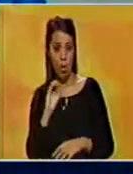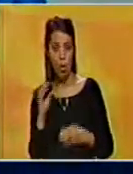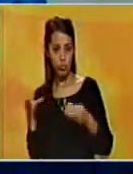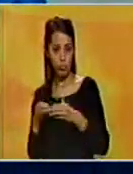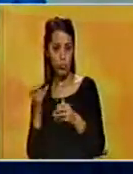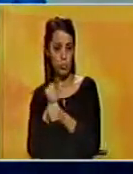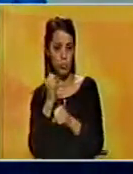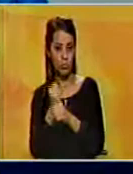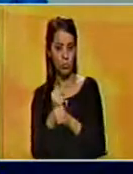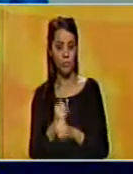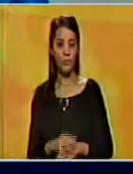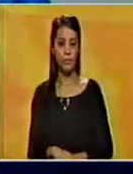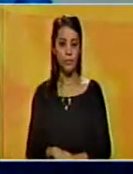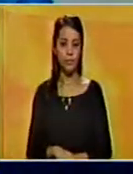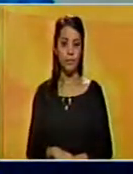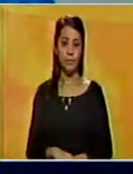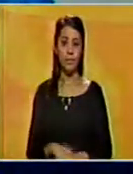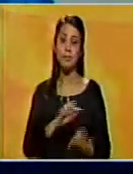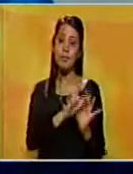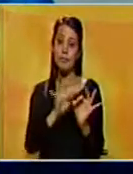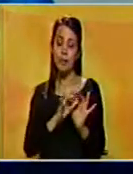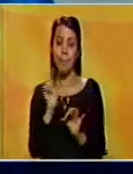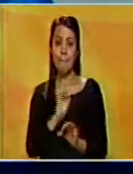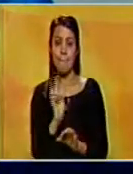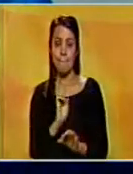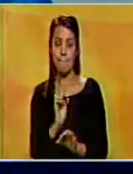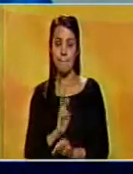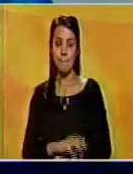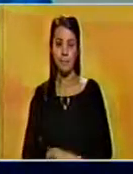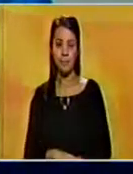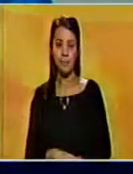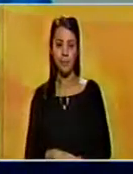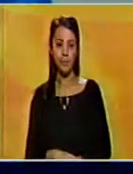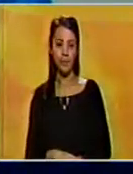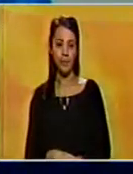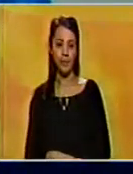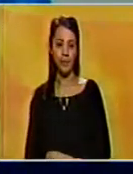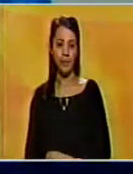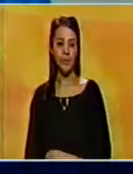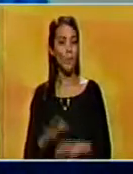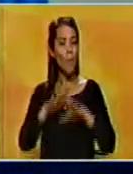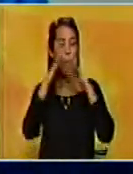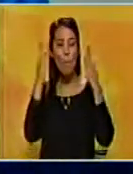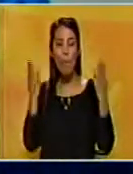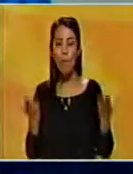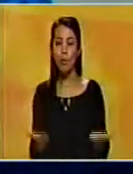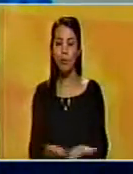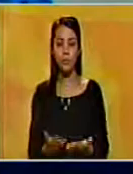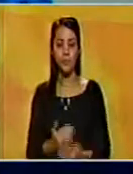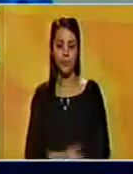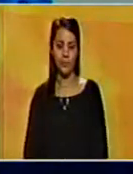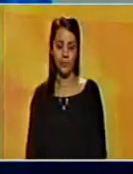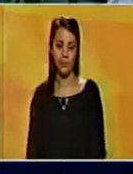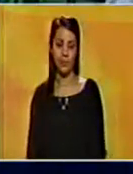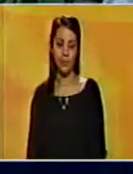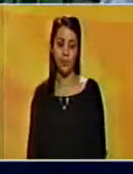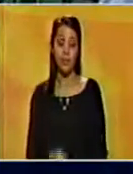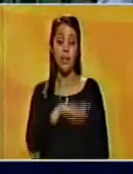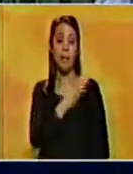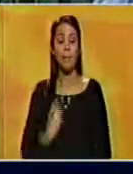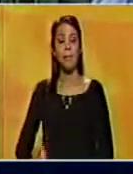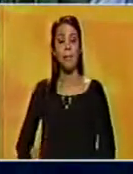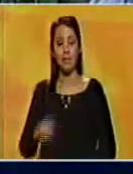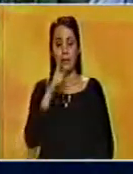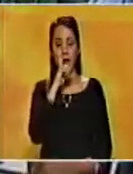cooperativas, vamos a crear, porque la criptomoneda venezolana va a correr por el mundo. El primer mandatario